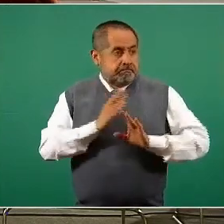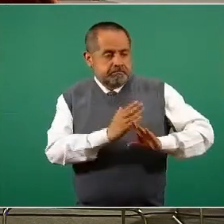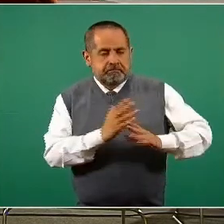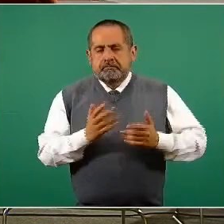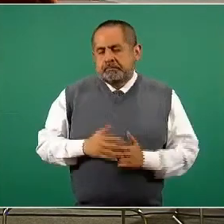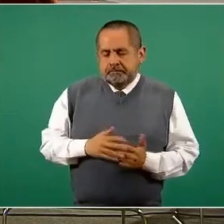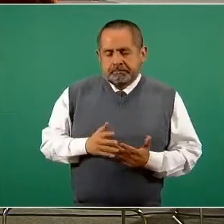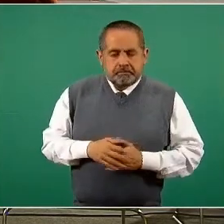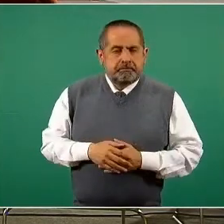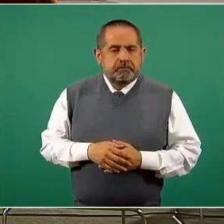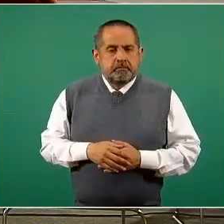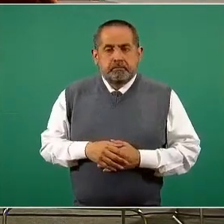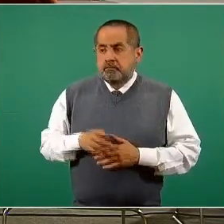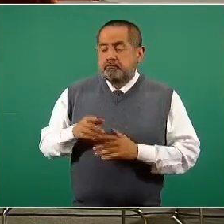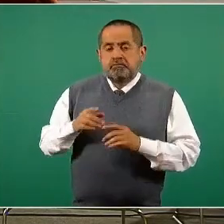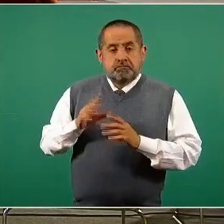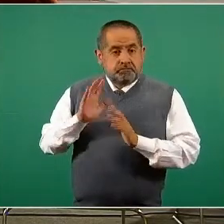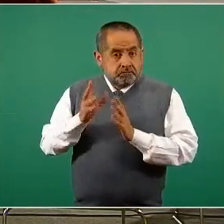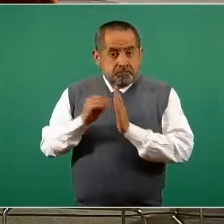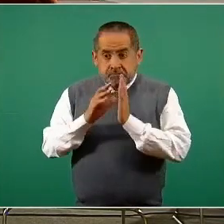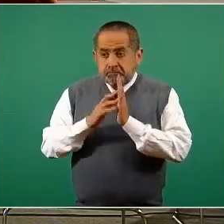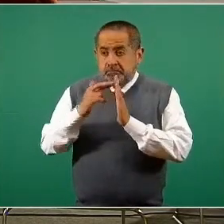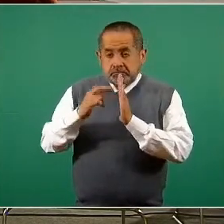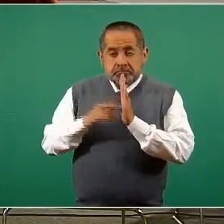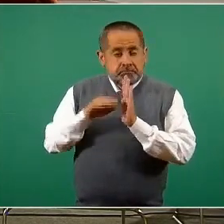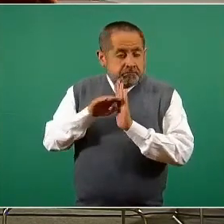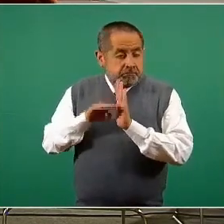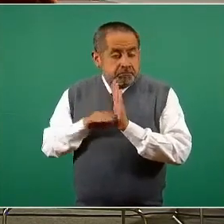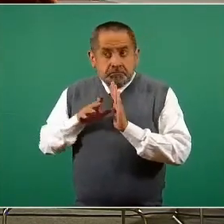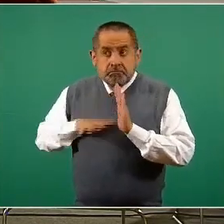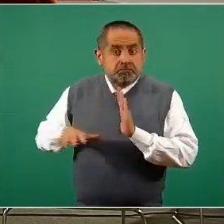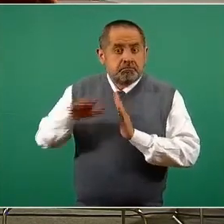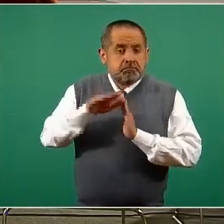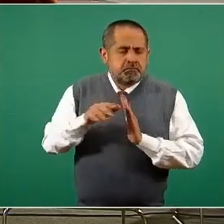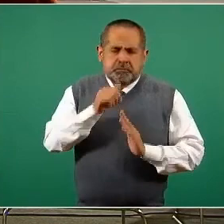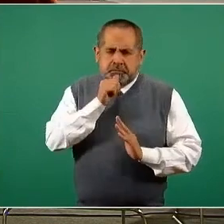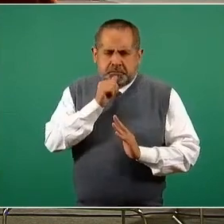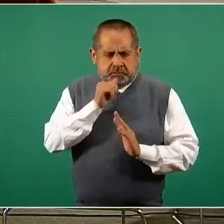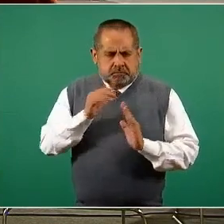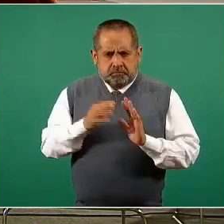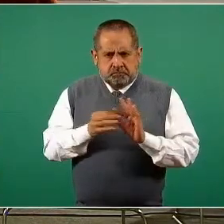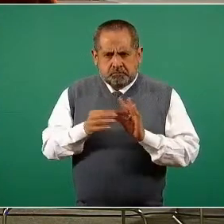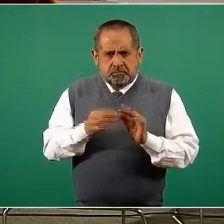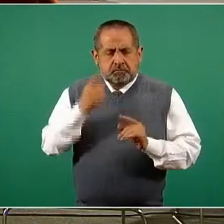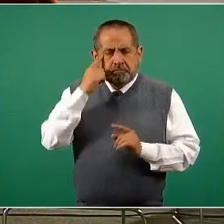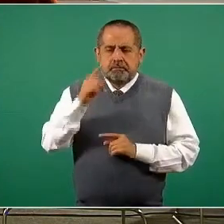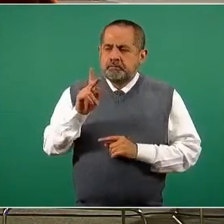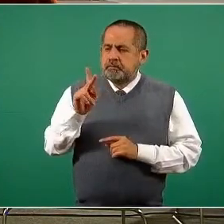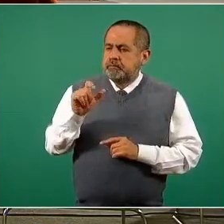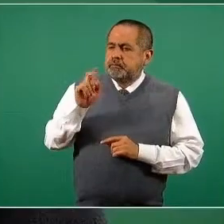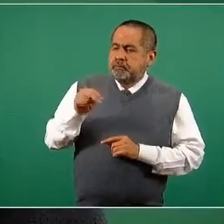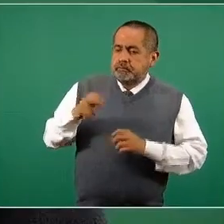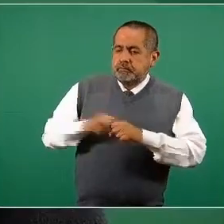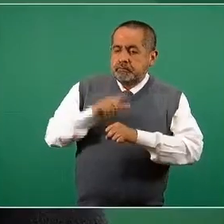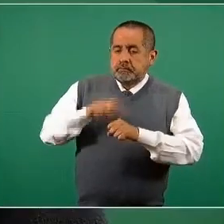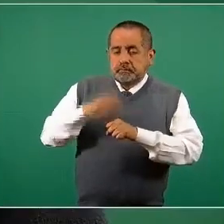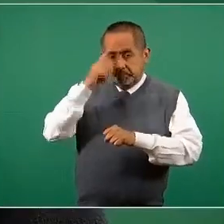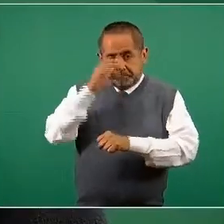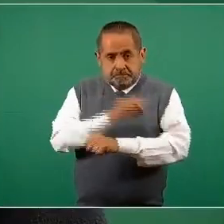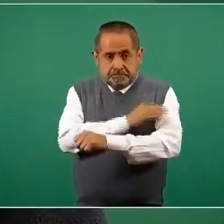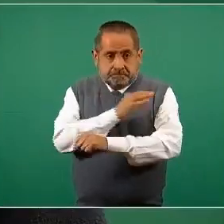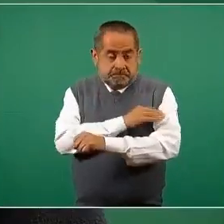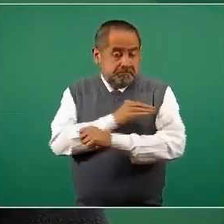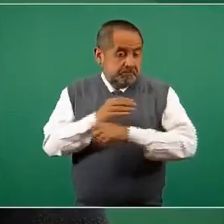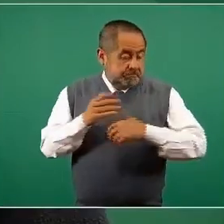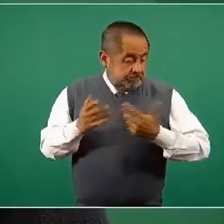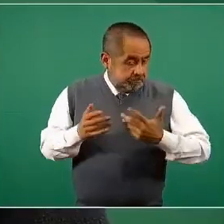ni indicado dentro de los diferentes procedimientos para efectos del Plan Nacional de Vacunación o